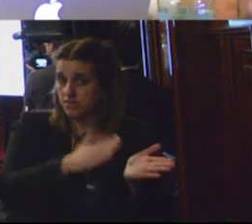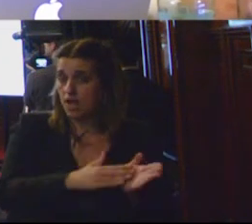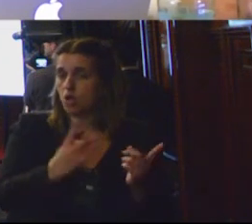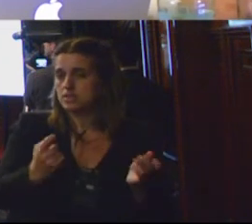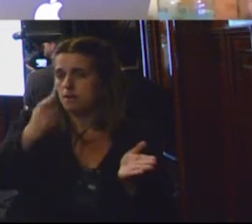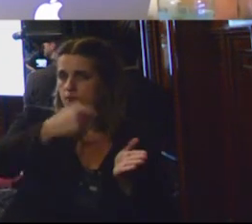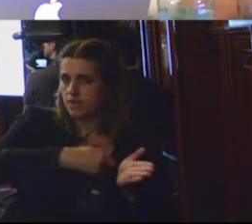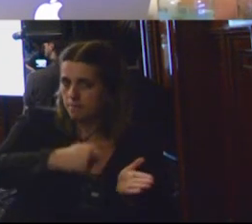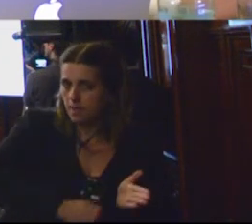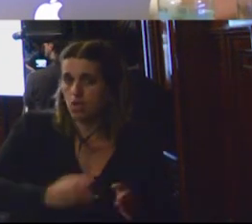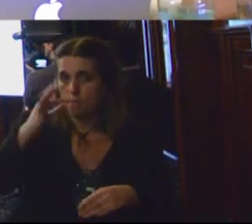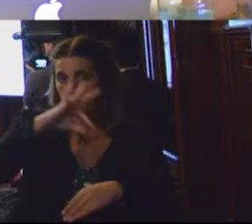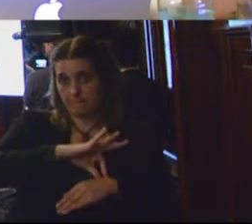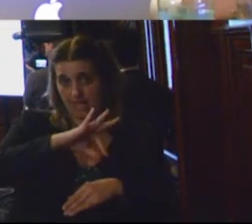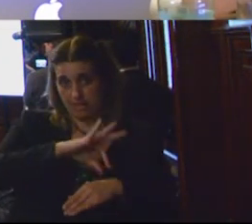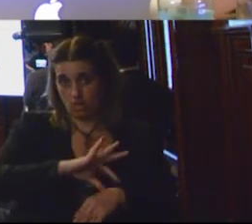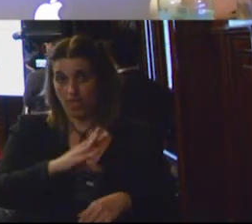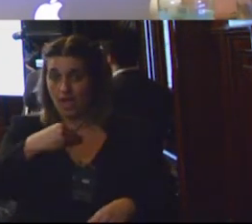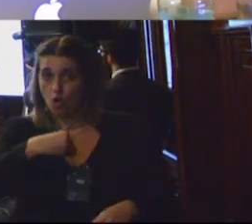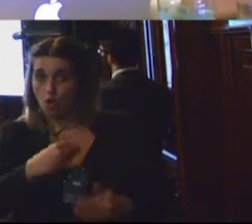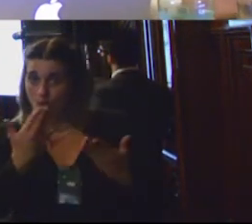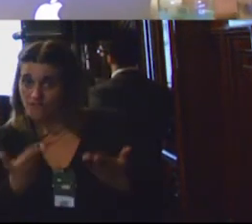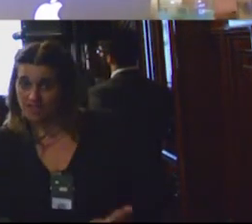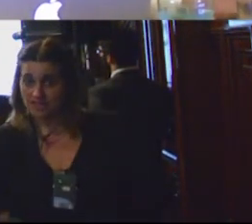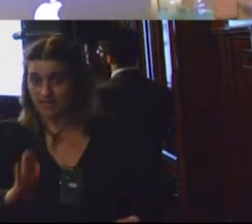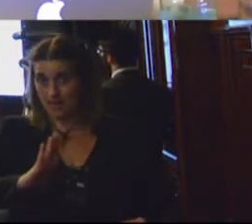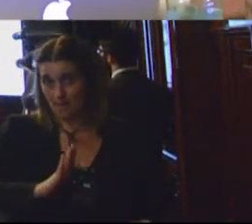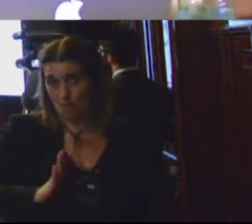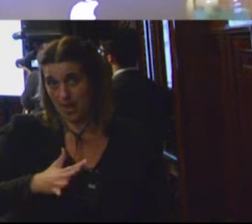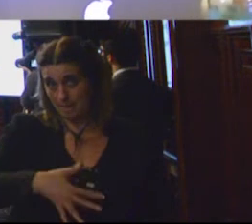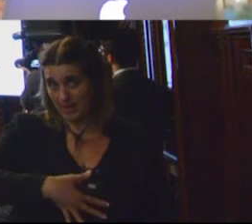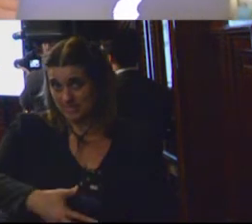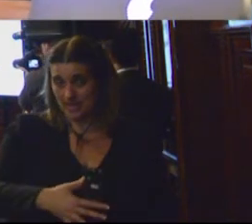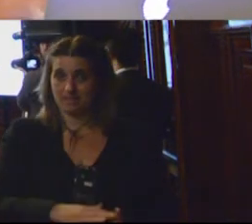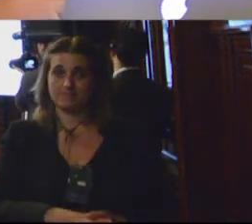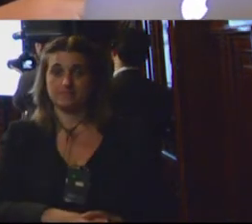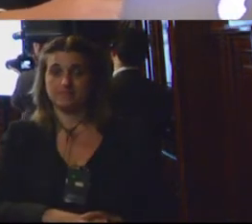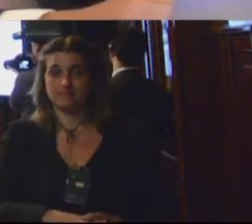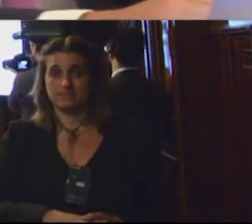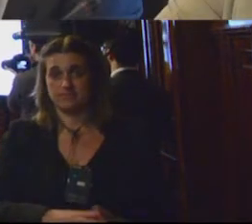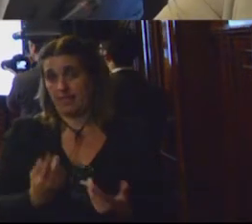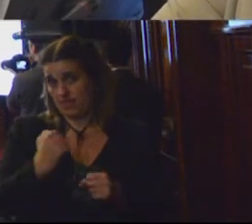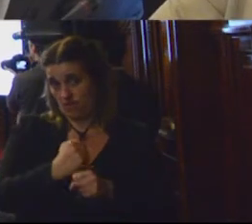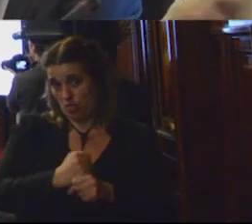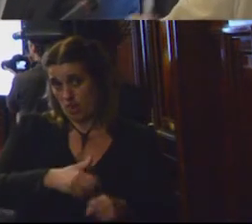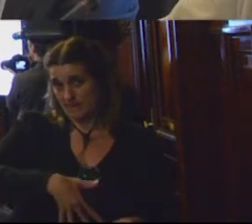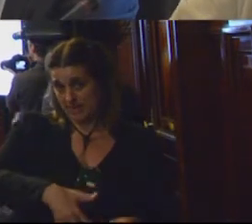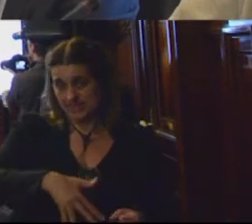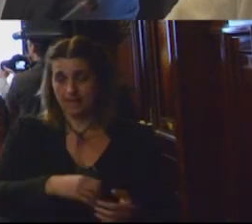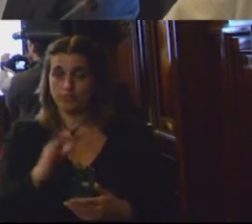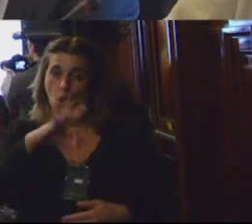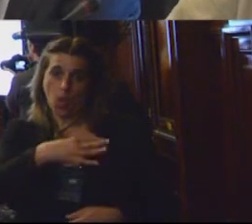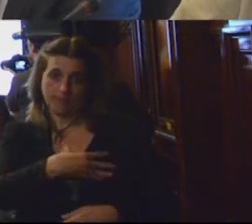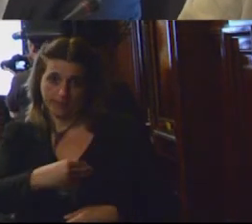firmado por médico de la confianza de la persona embarazada o que estaba mandando. Muchísimas gracias a